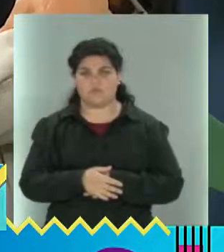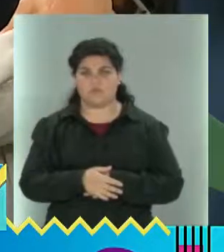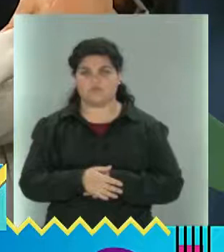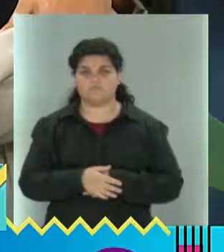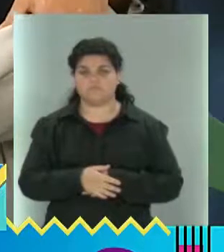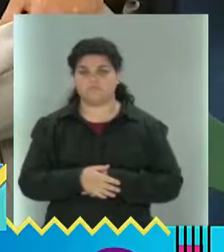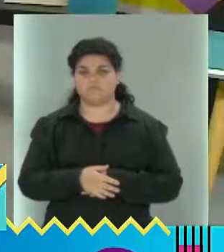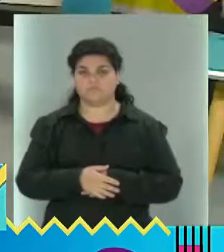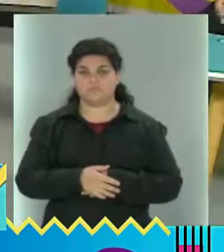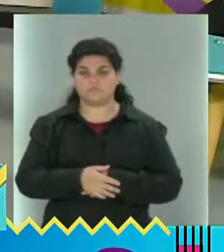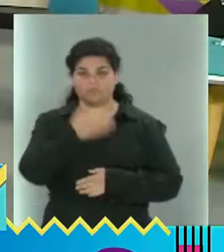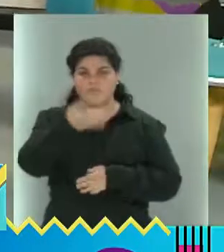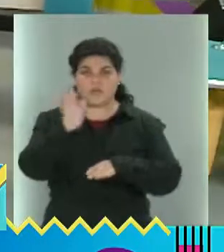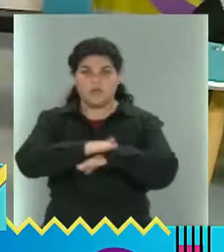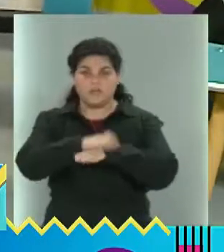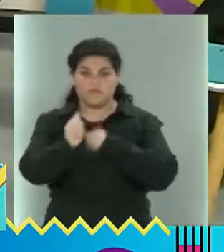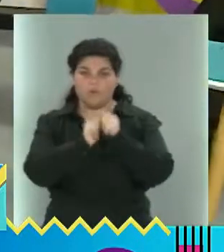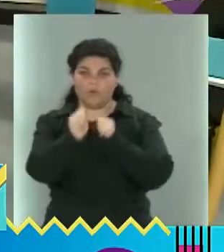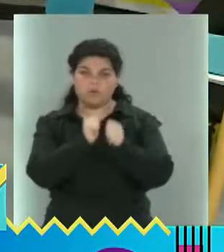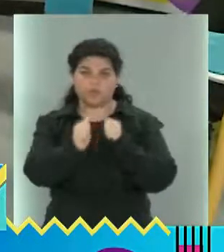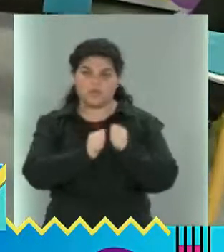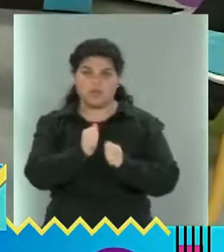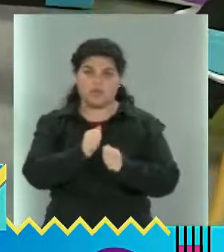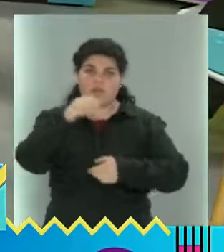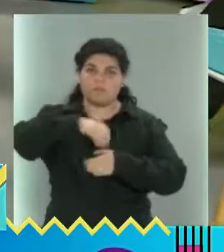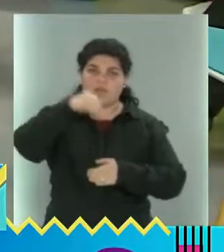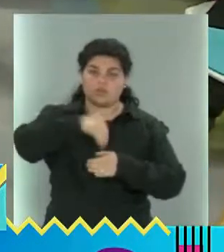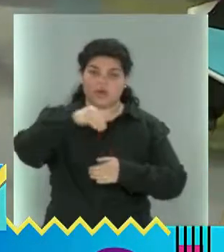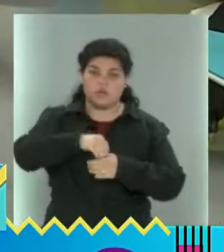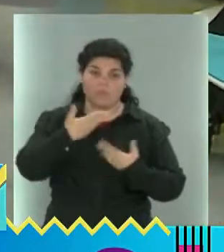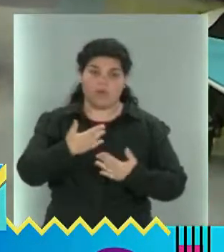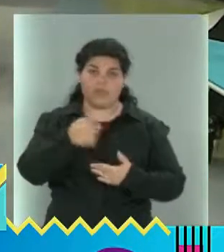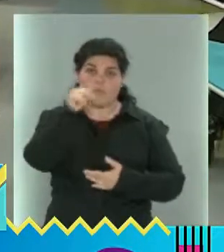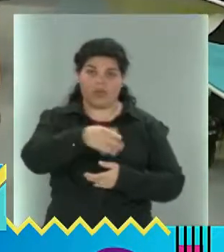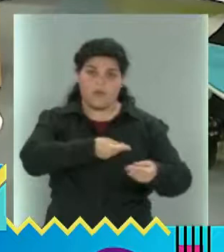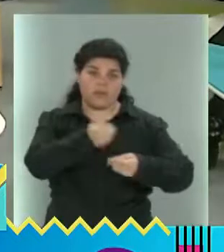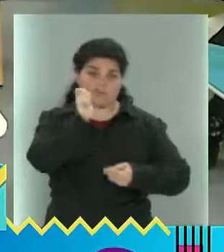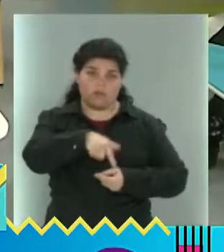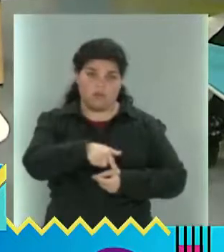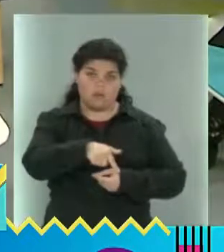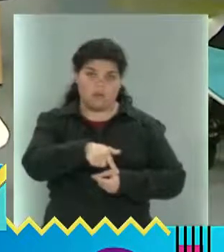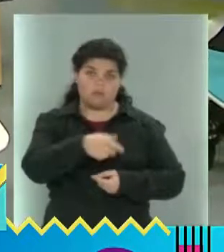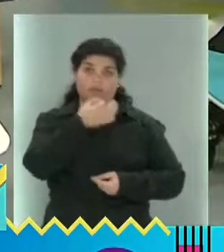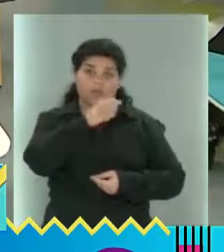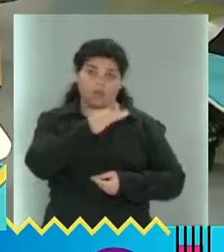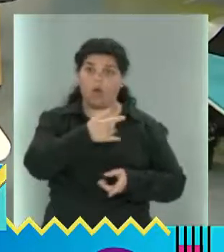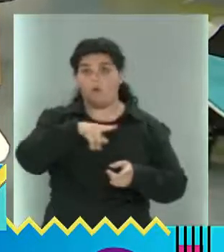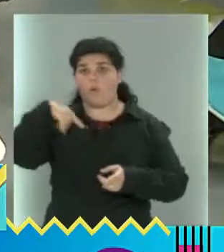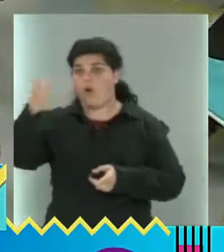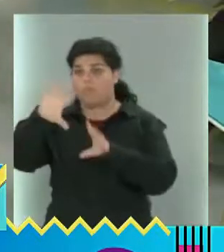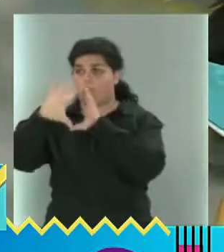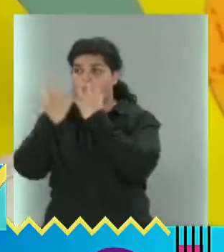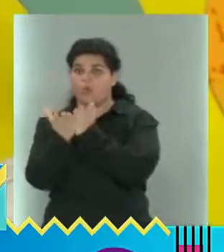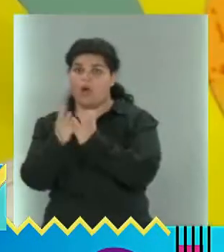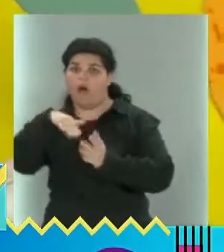el productor de petróleo tiene la opción de vendérselo a la refinería acá localmente, sí, o subirlo a un barco y mandarlo y venderlo en otro lugar del mundo.